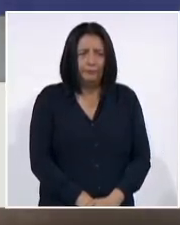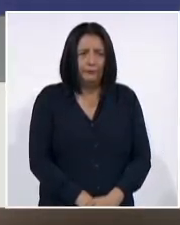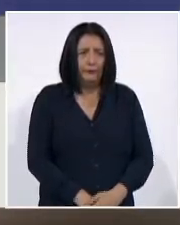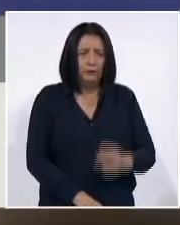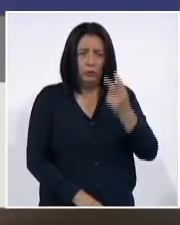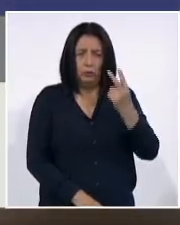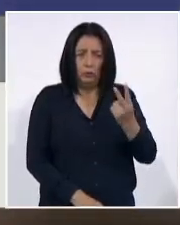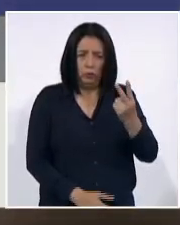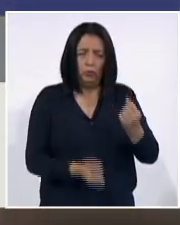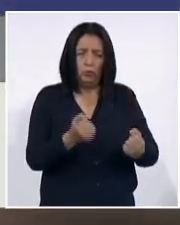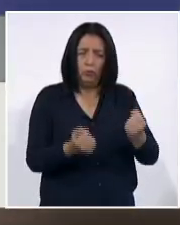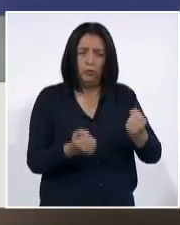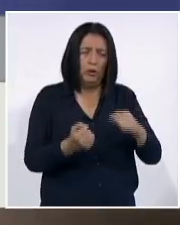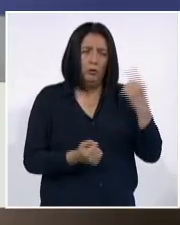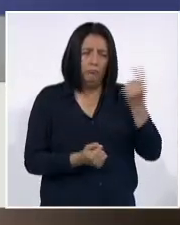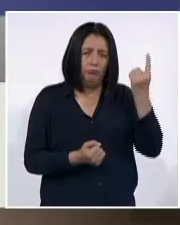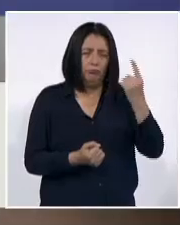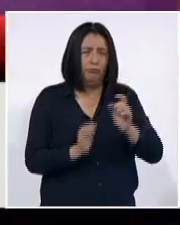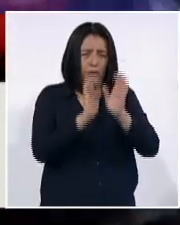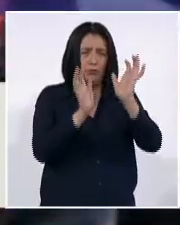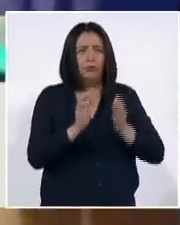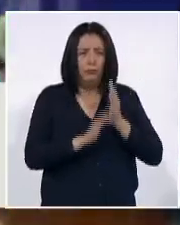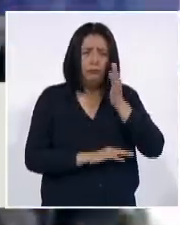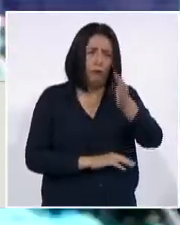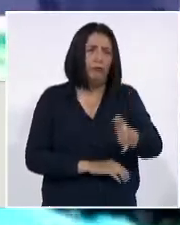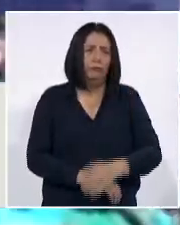Dos unidades de Surco atendieron la emergencia.